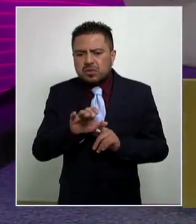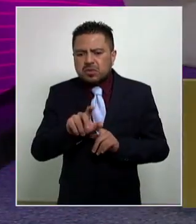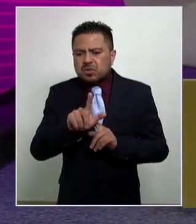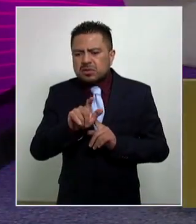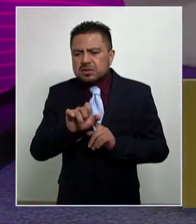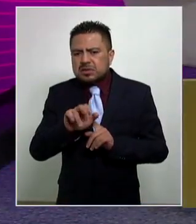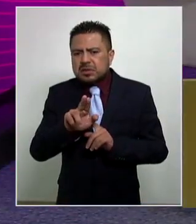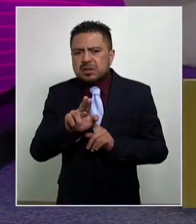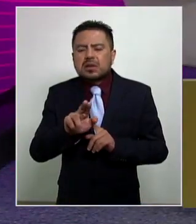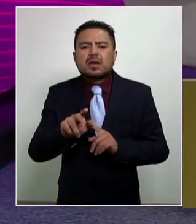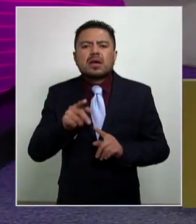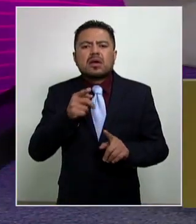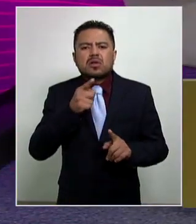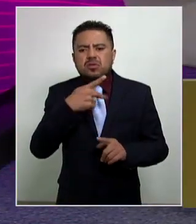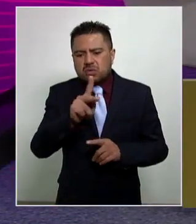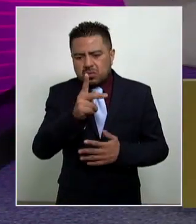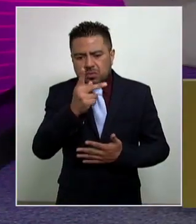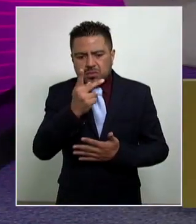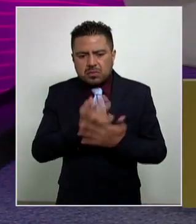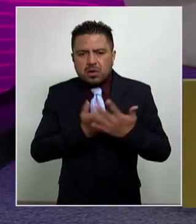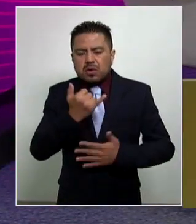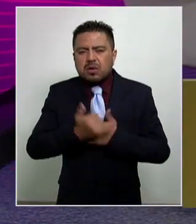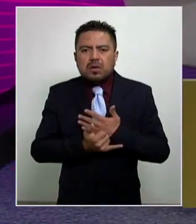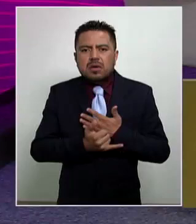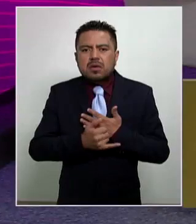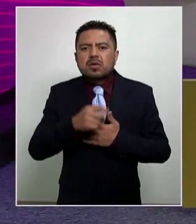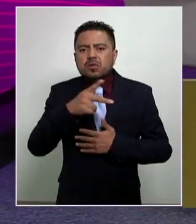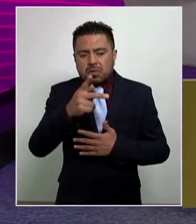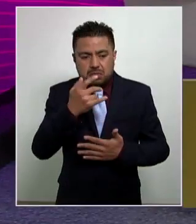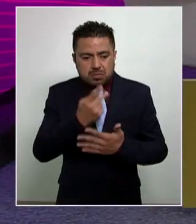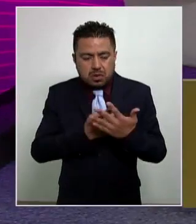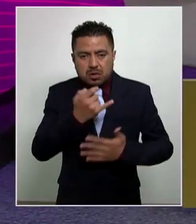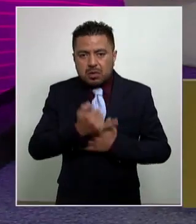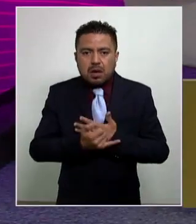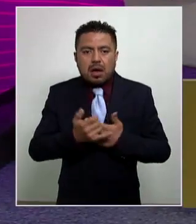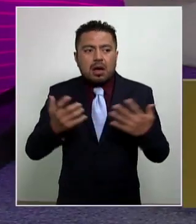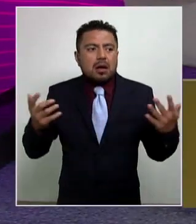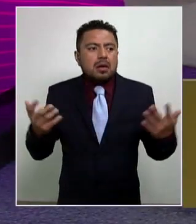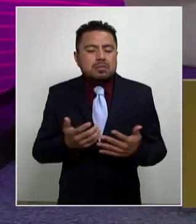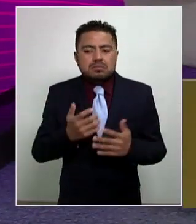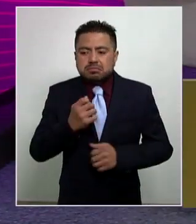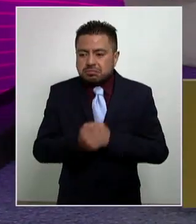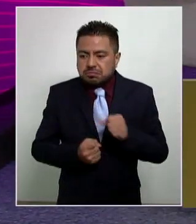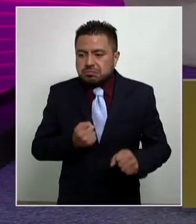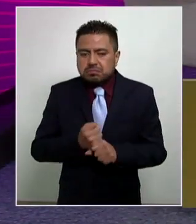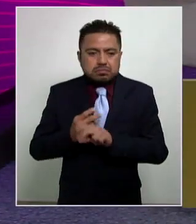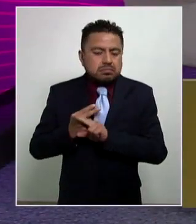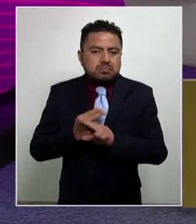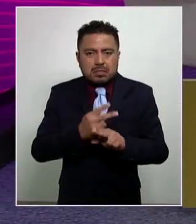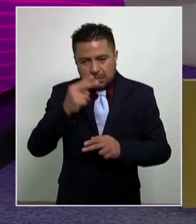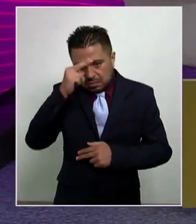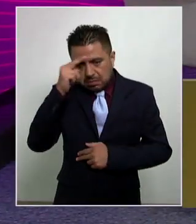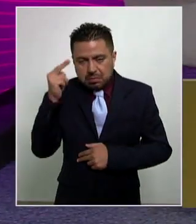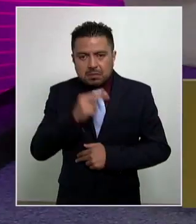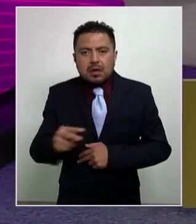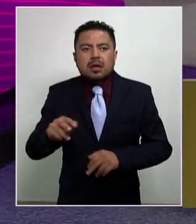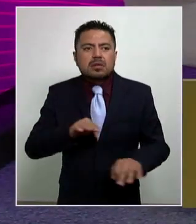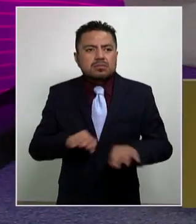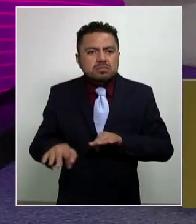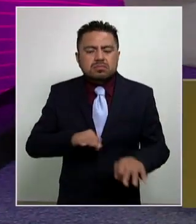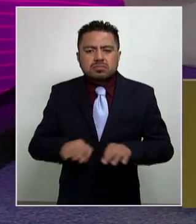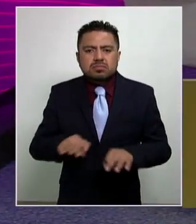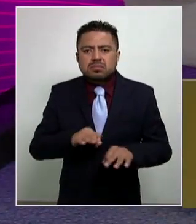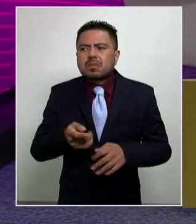sobre tu proyecto, ¿no? Tu proyecto ha sido, ya tienes varios años trabajando en México,